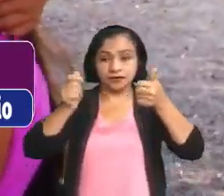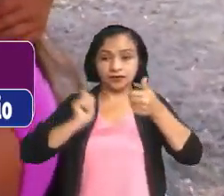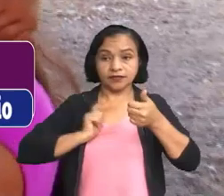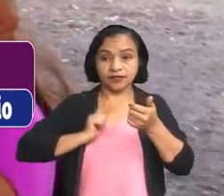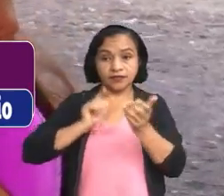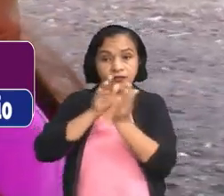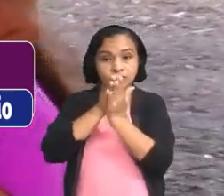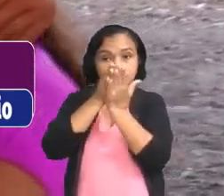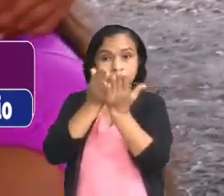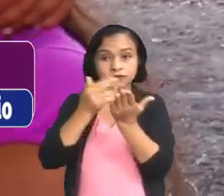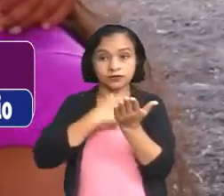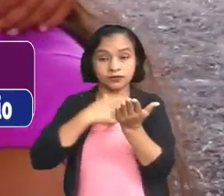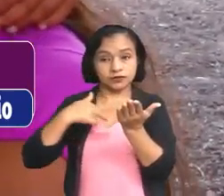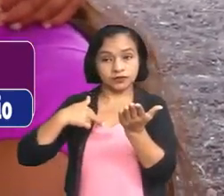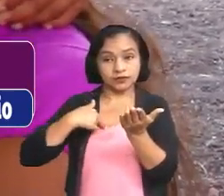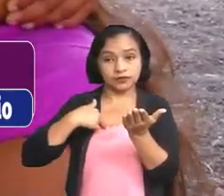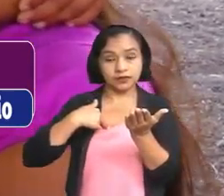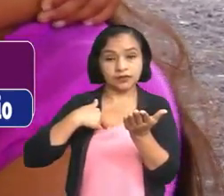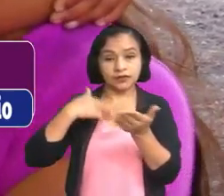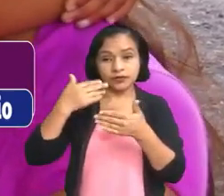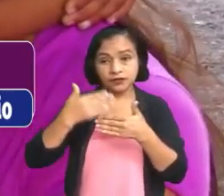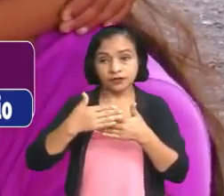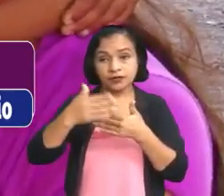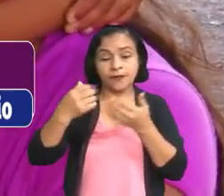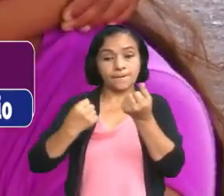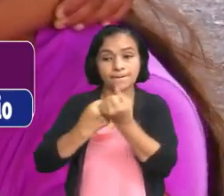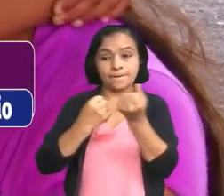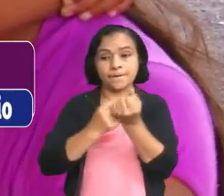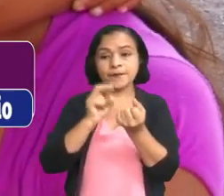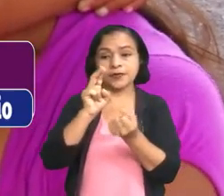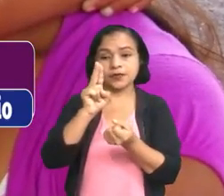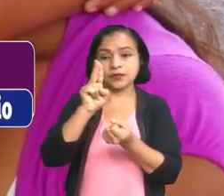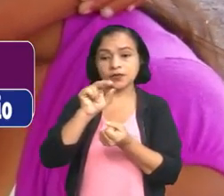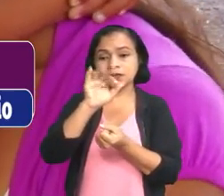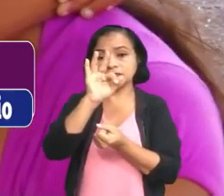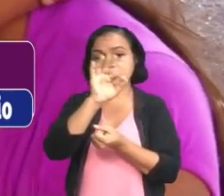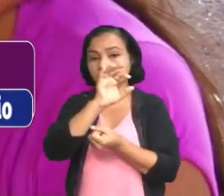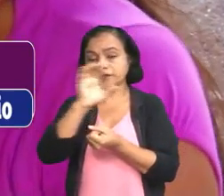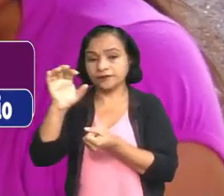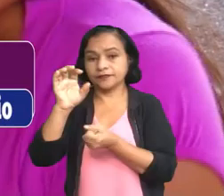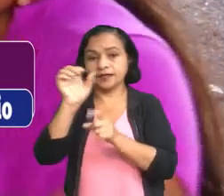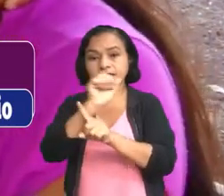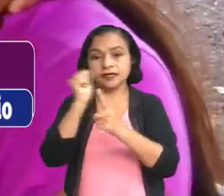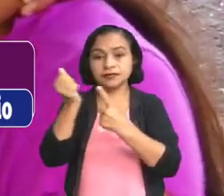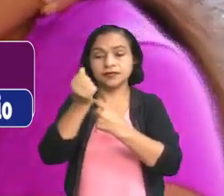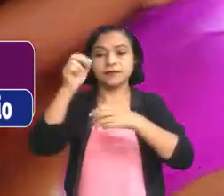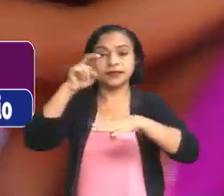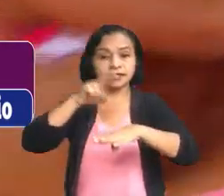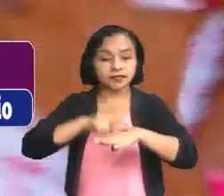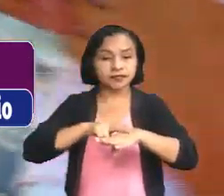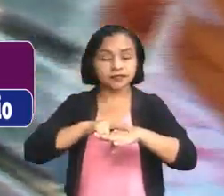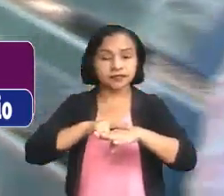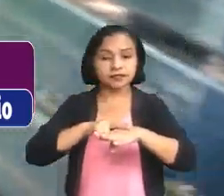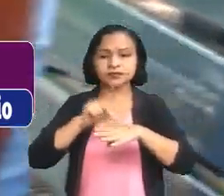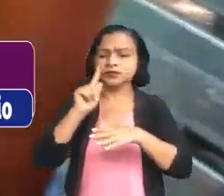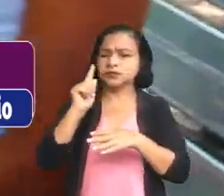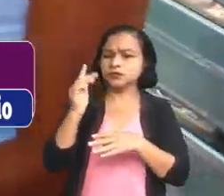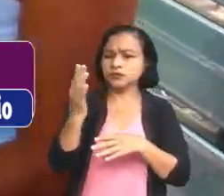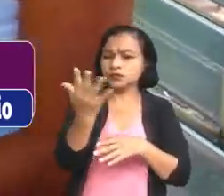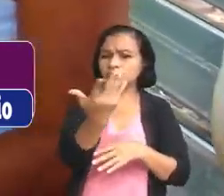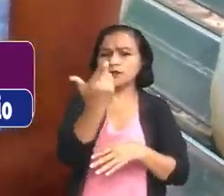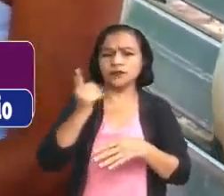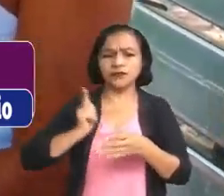se realizó se hizo pues con apoyo de UNICEF y la Asamblea Nacional. Okay. Y ahí se recogen las